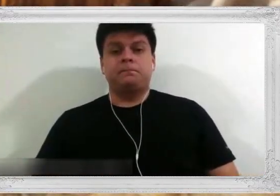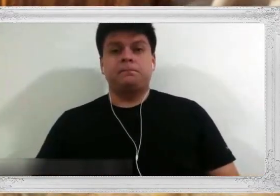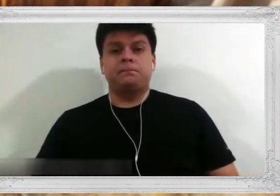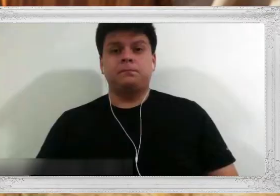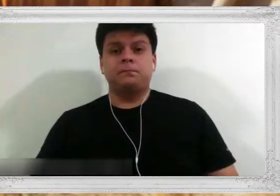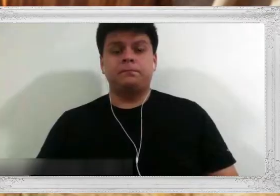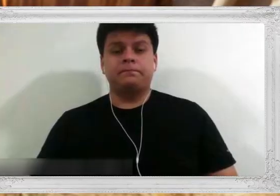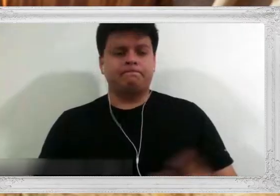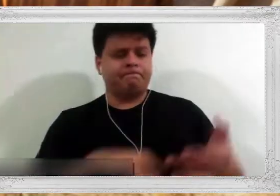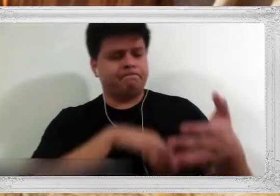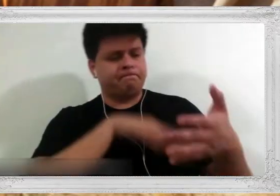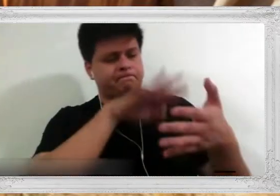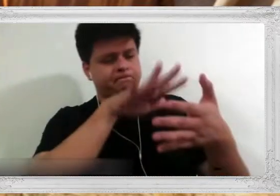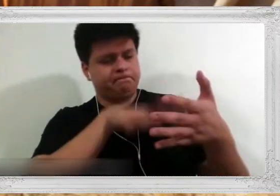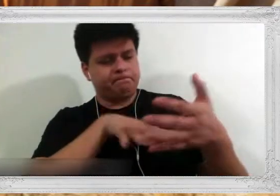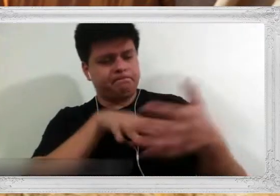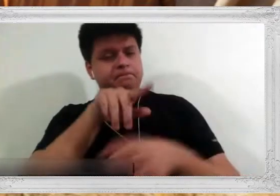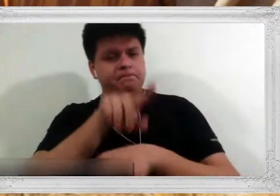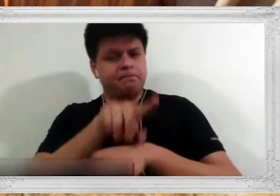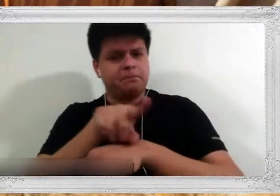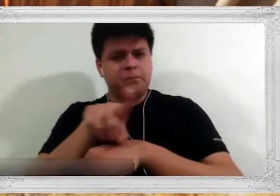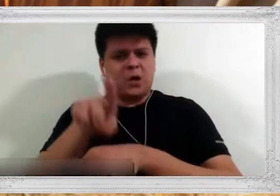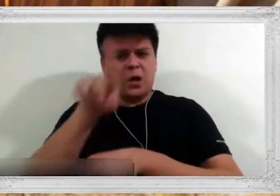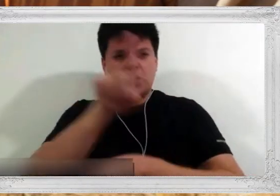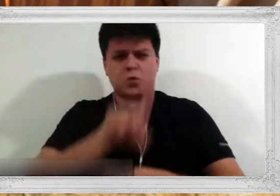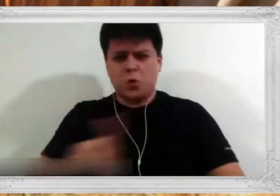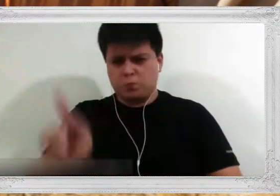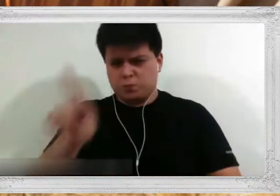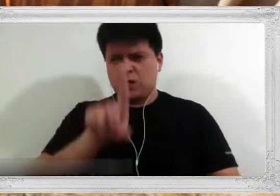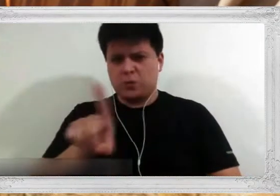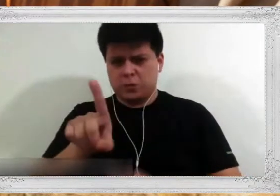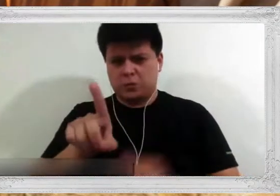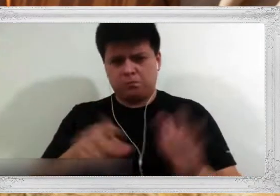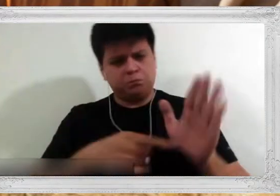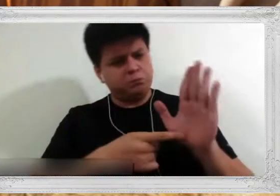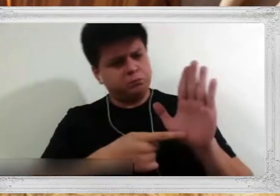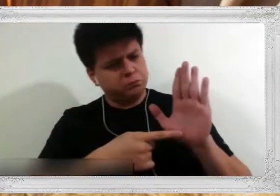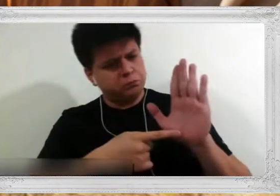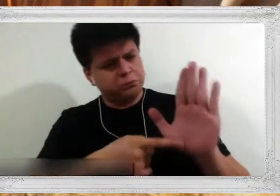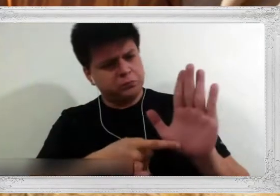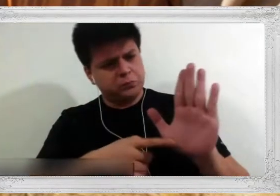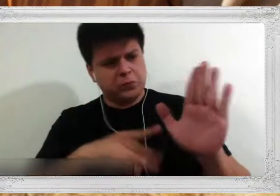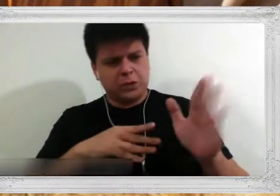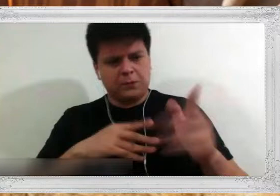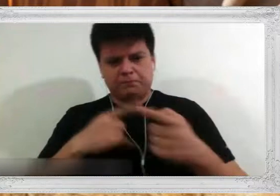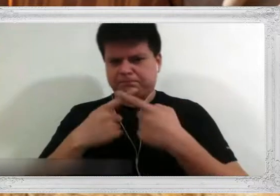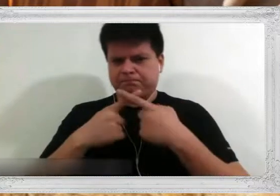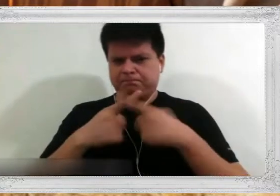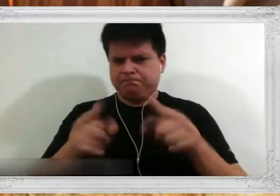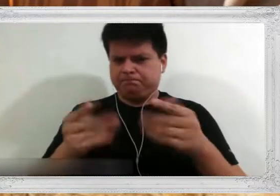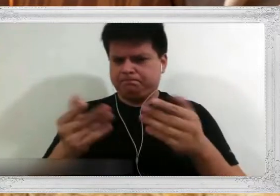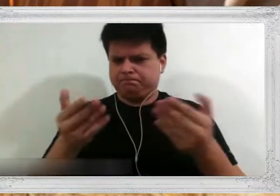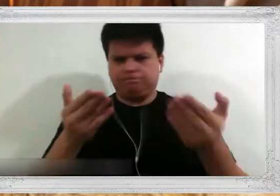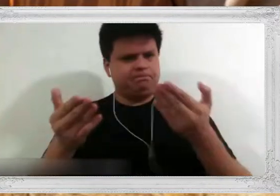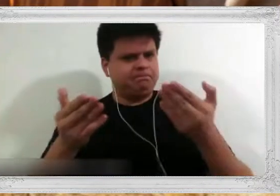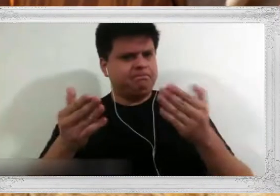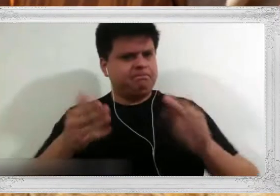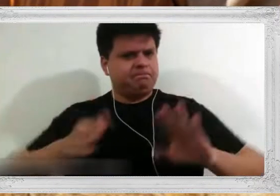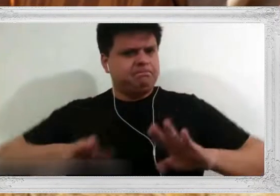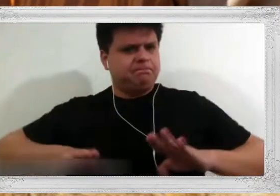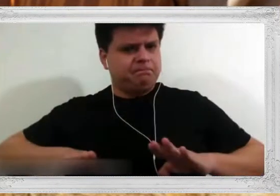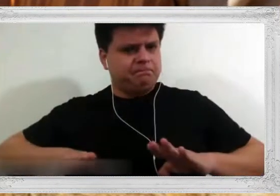El texto de este domingo es un ejemplo más del contraste entre la actitud de Jesús y la de los